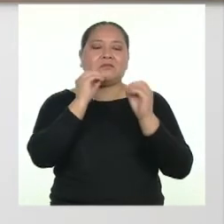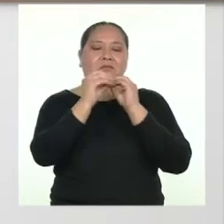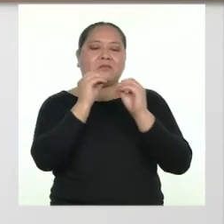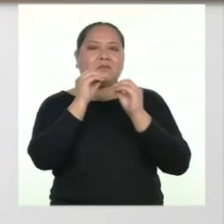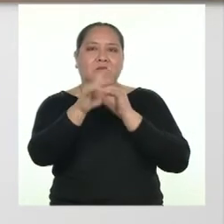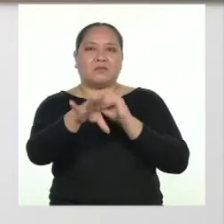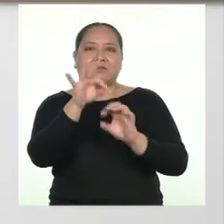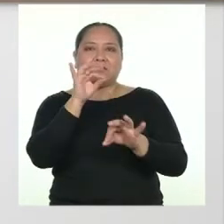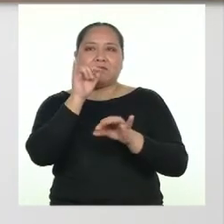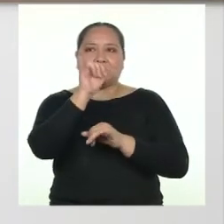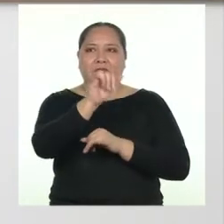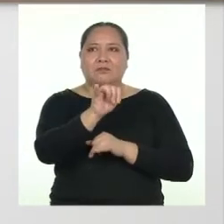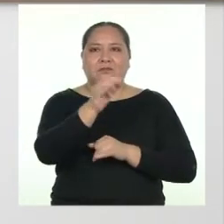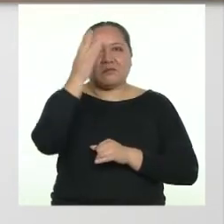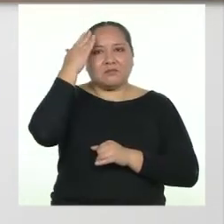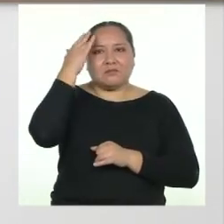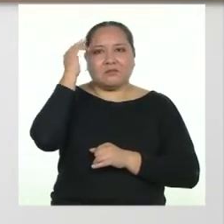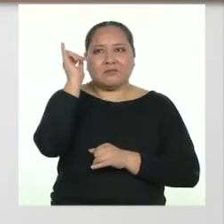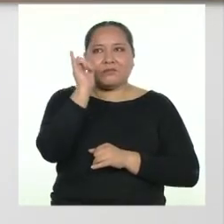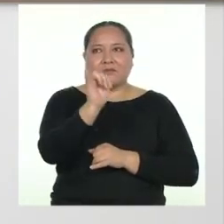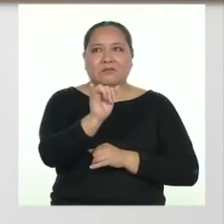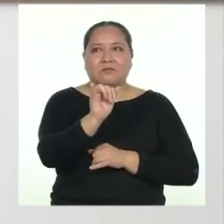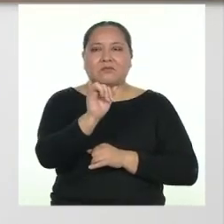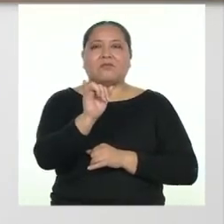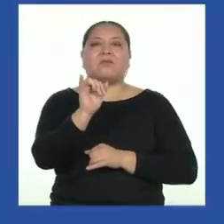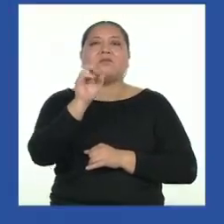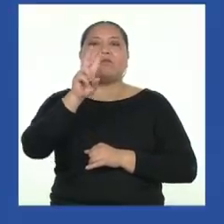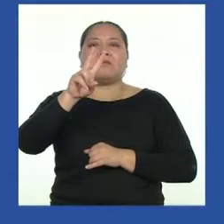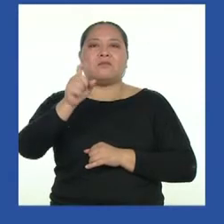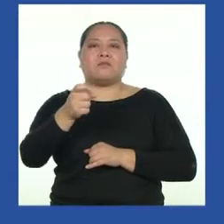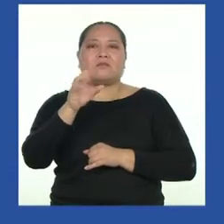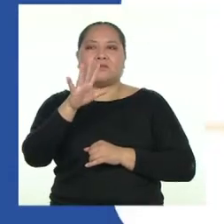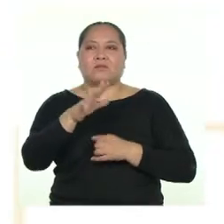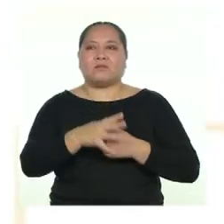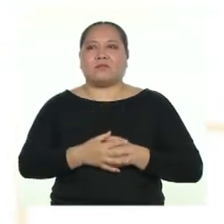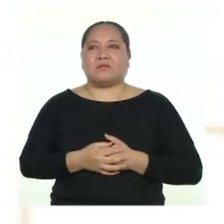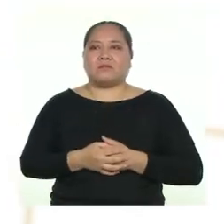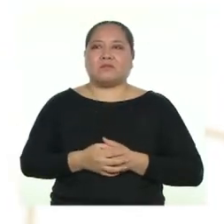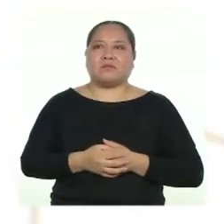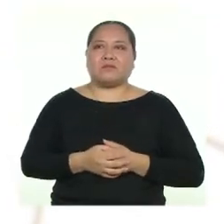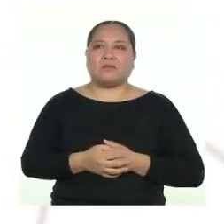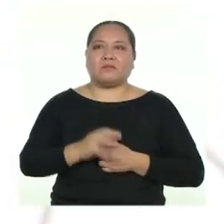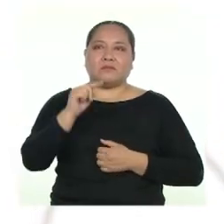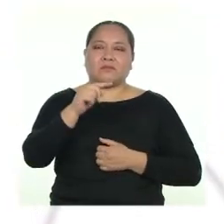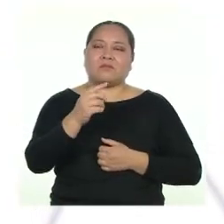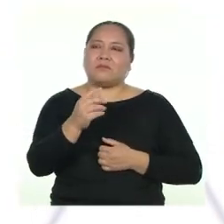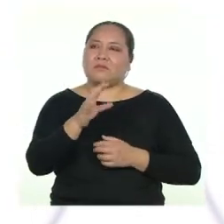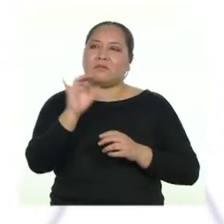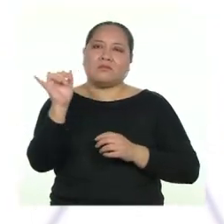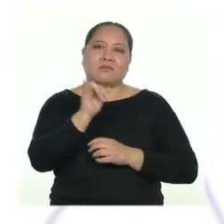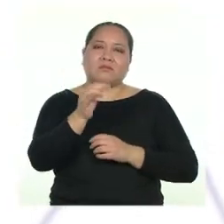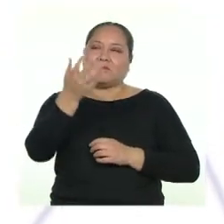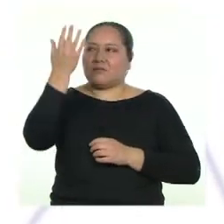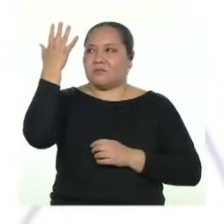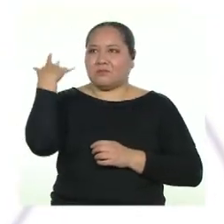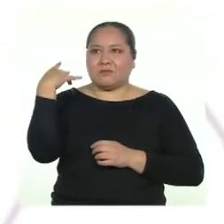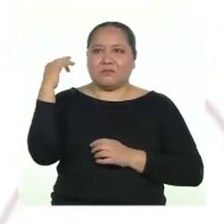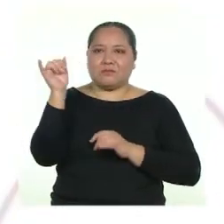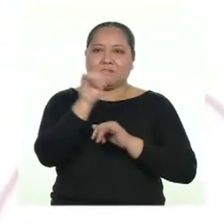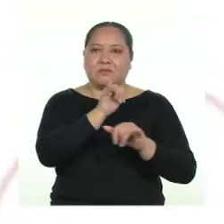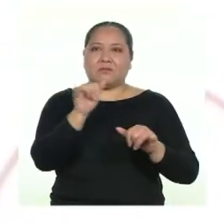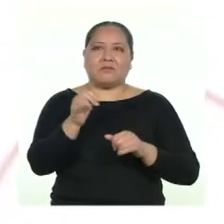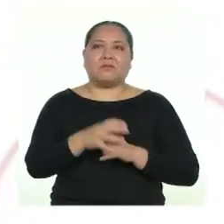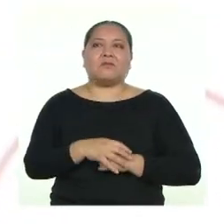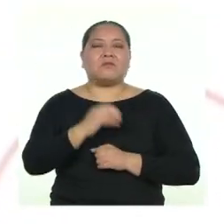y, sabiendo que x es 2,5. Este paso es idéntico al método de igualación,